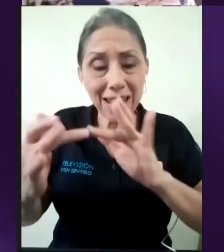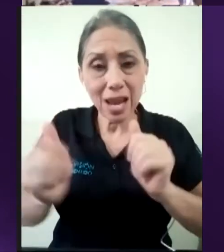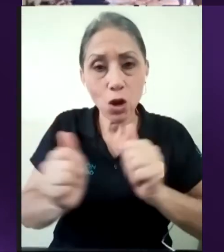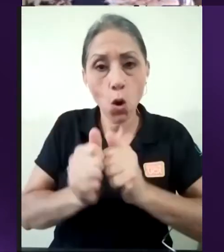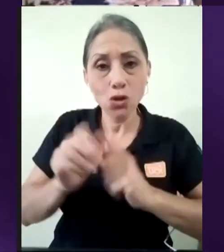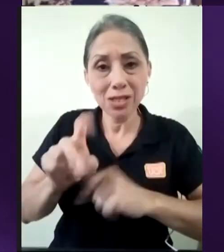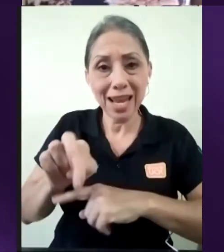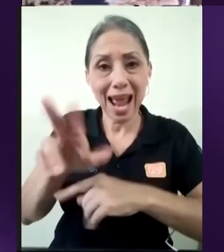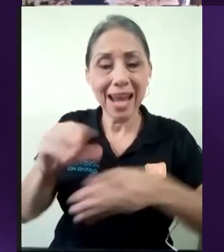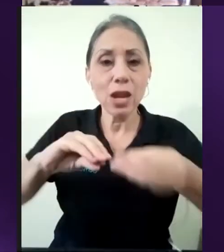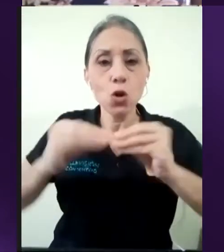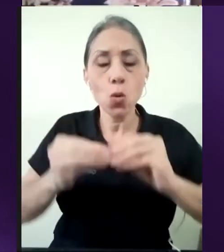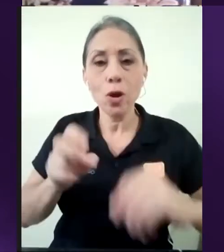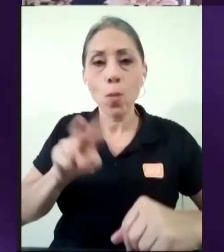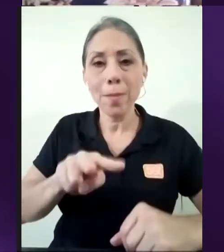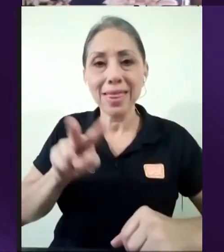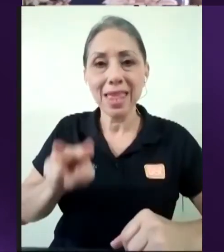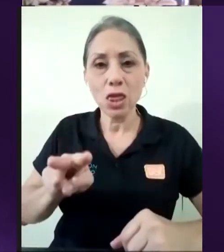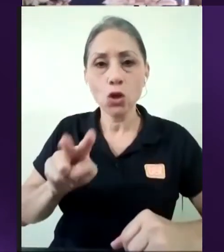el